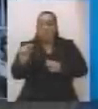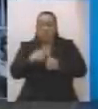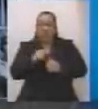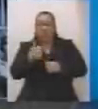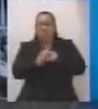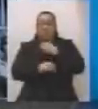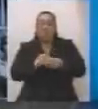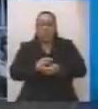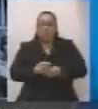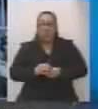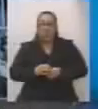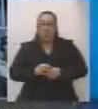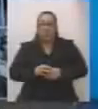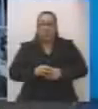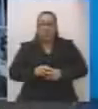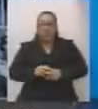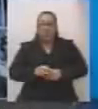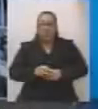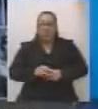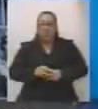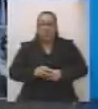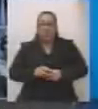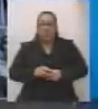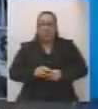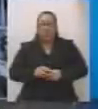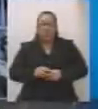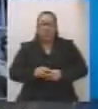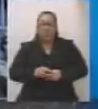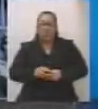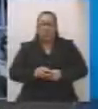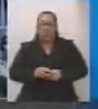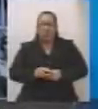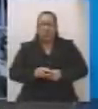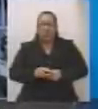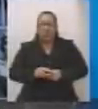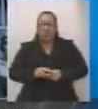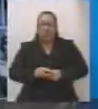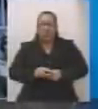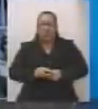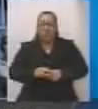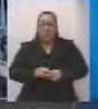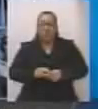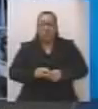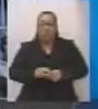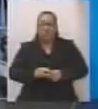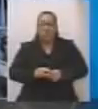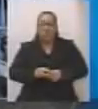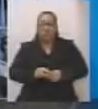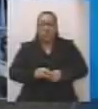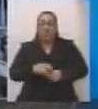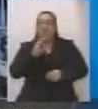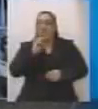el resto del mundo. Y también la teoría predice que va a haber una disminución de la desigualdad en las